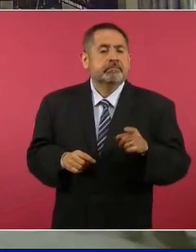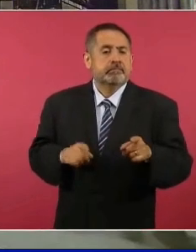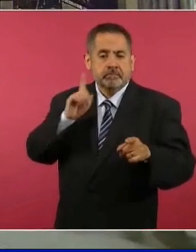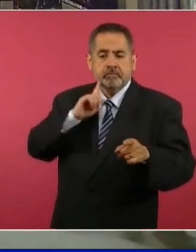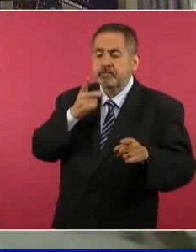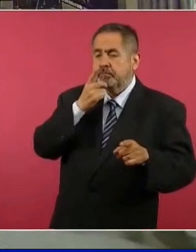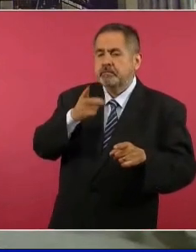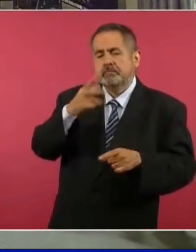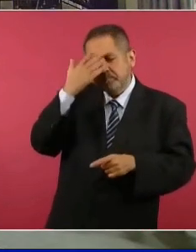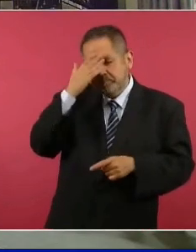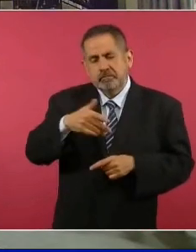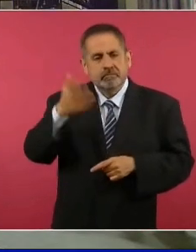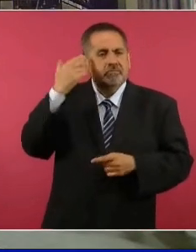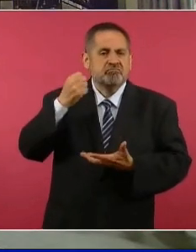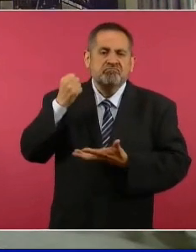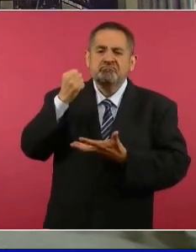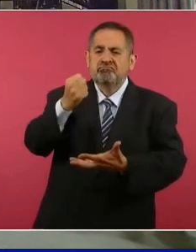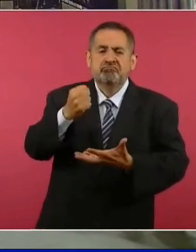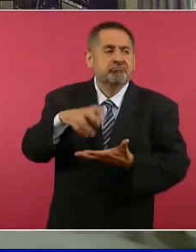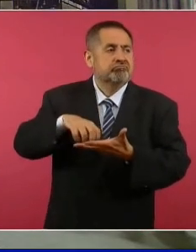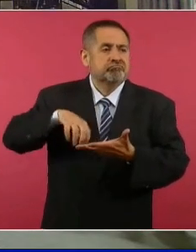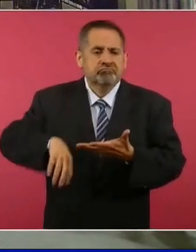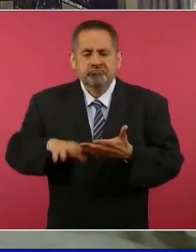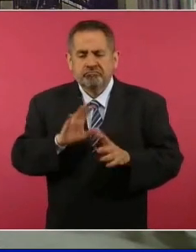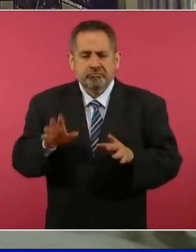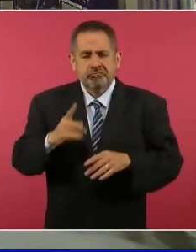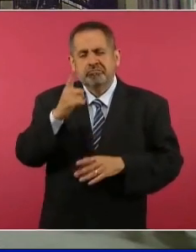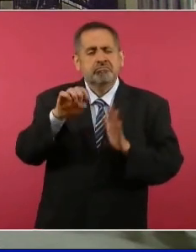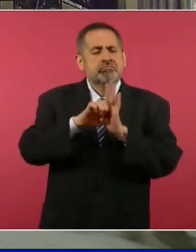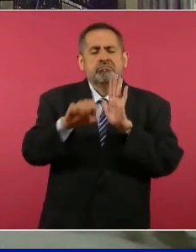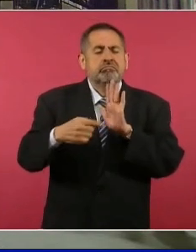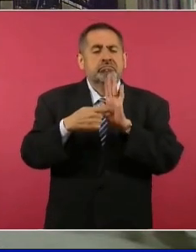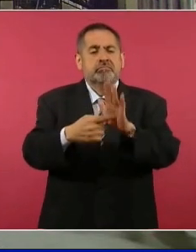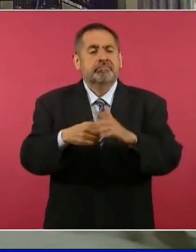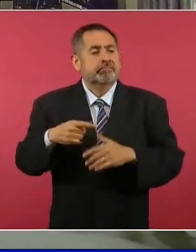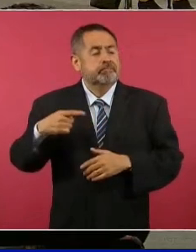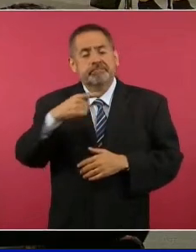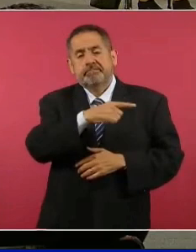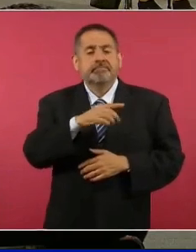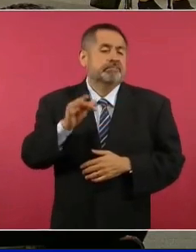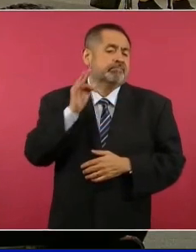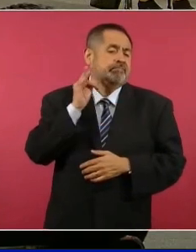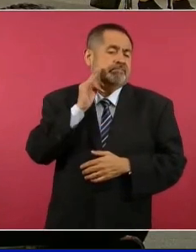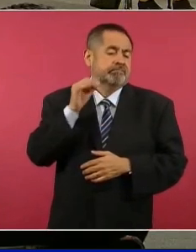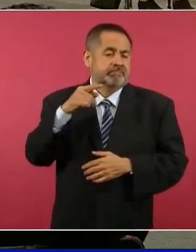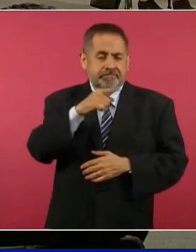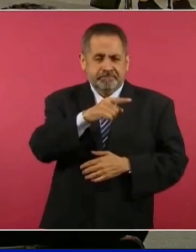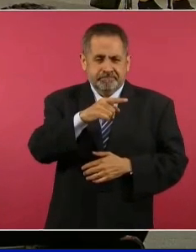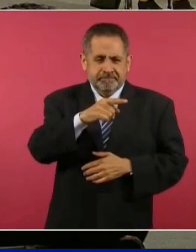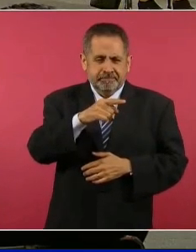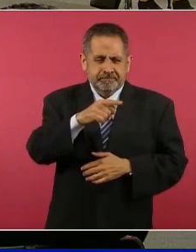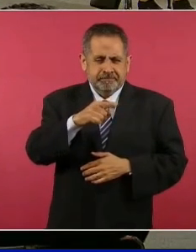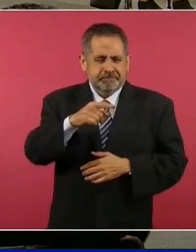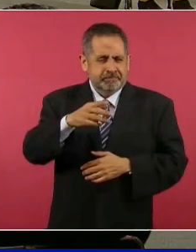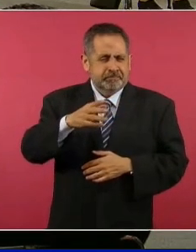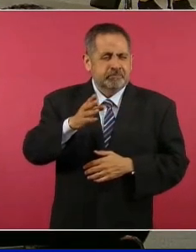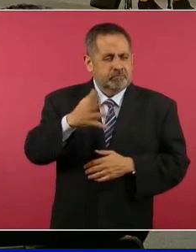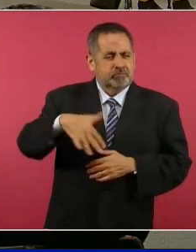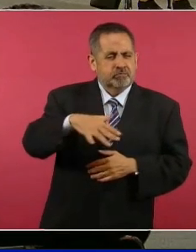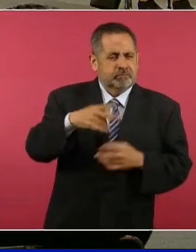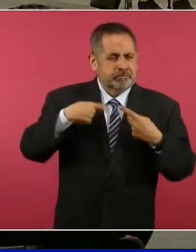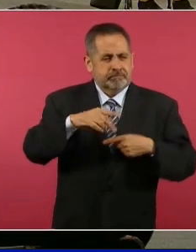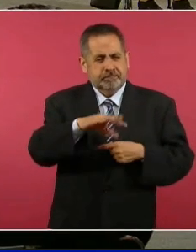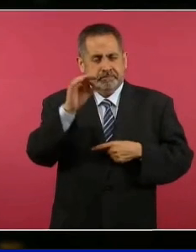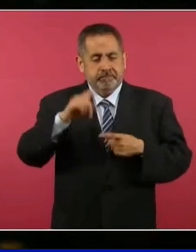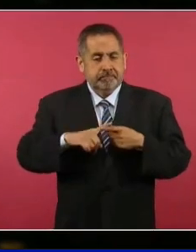antes, que ahí se quedaba el presupuesto. Pero solo le voy a dar un ejemplo. La Fiscalía de Búsqueda de Personas Desaparecidas,